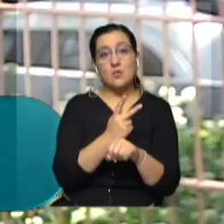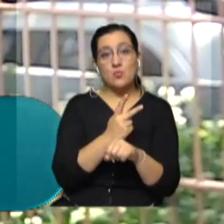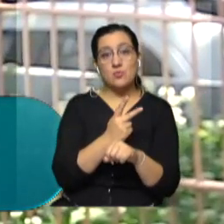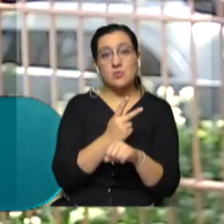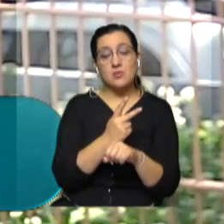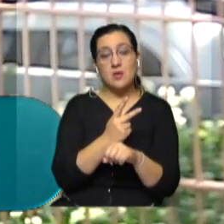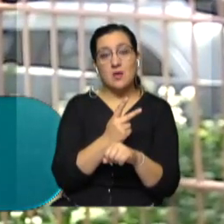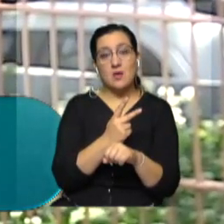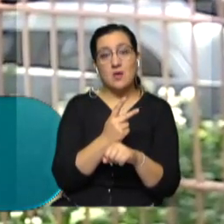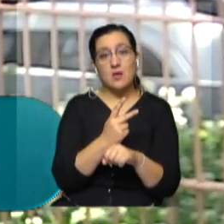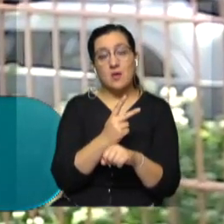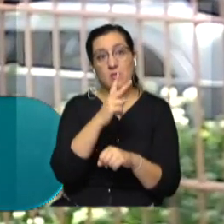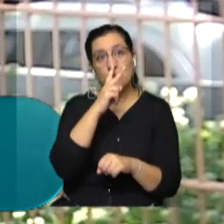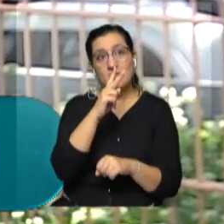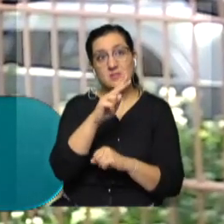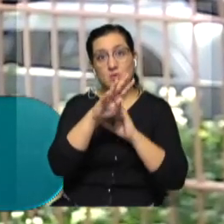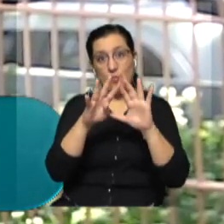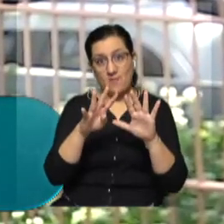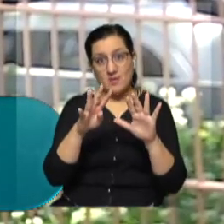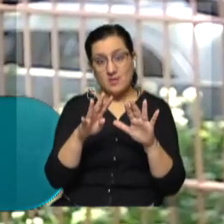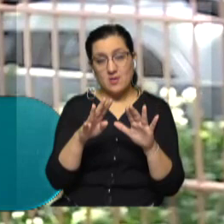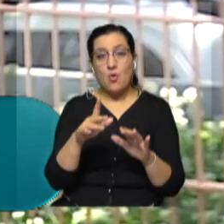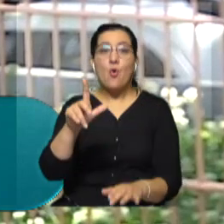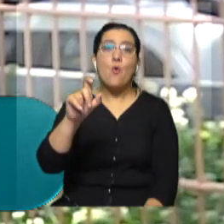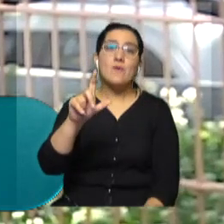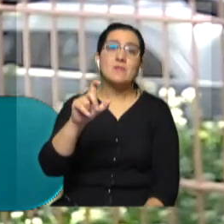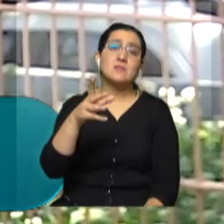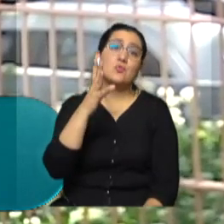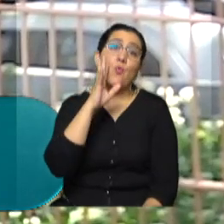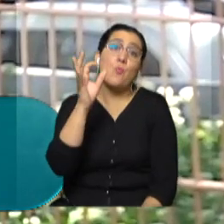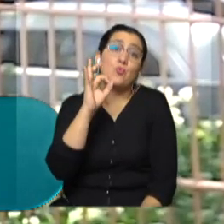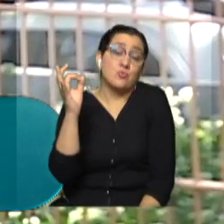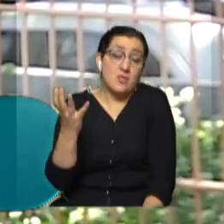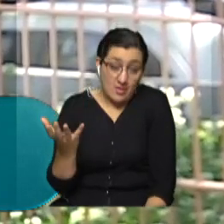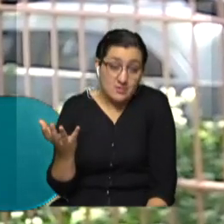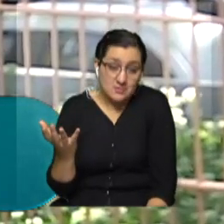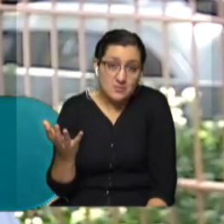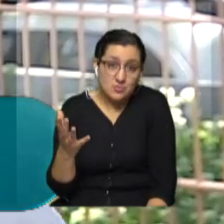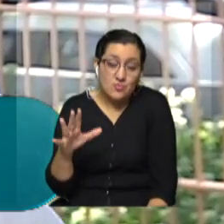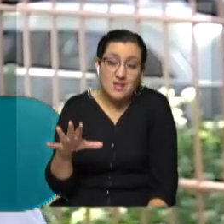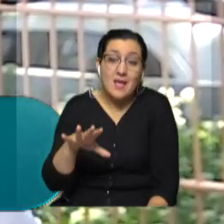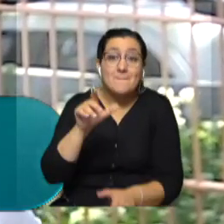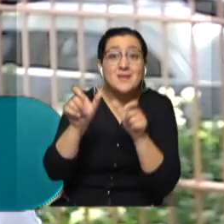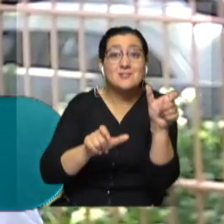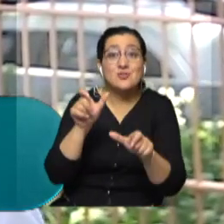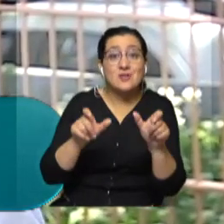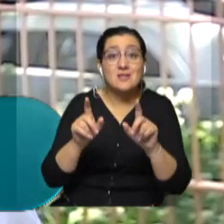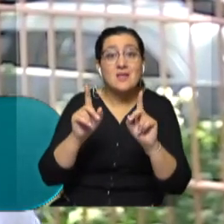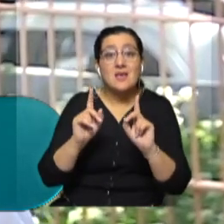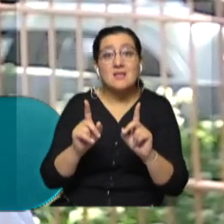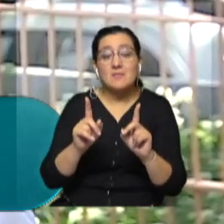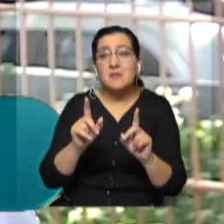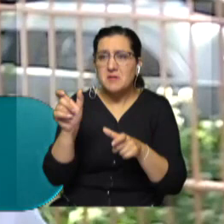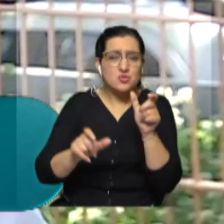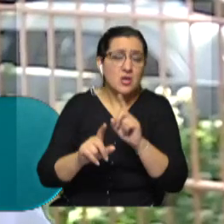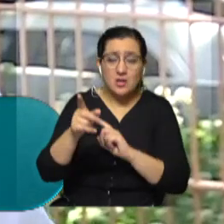ciclo anterior de 2019. Obviamente que son oportunidades donde la ciudadanía, e incluso aquellos que no son tan